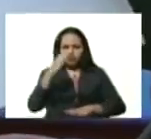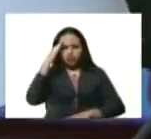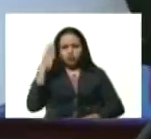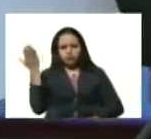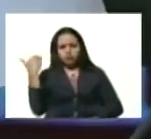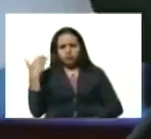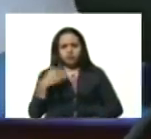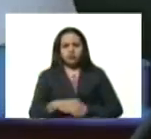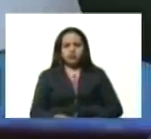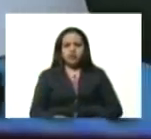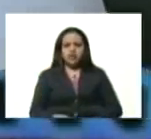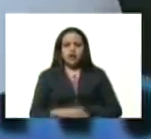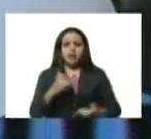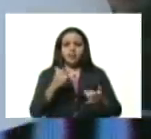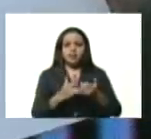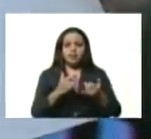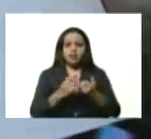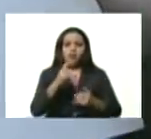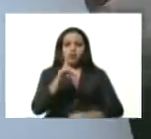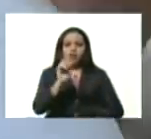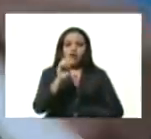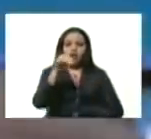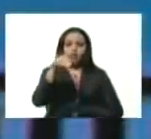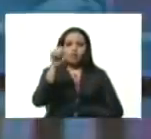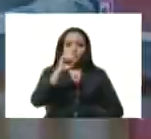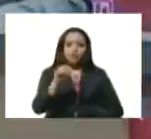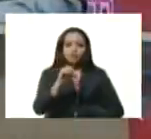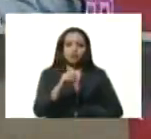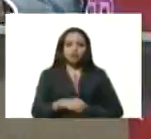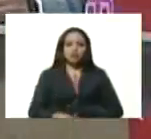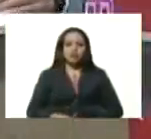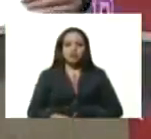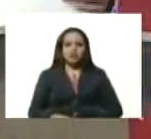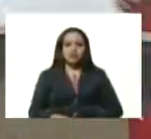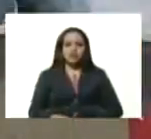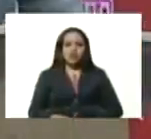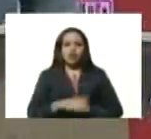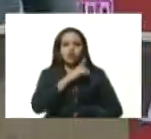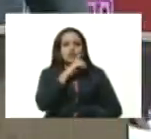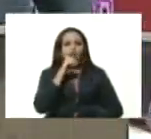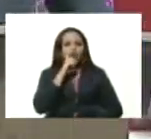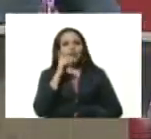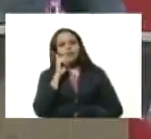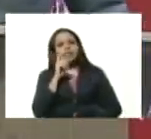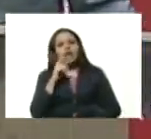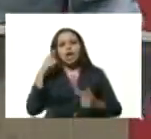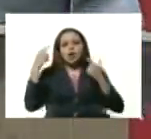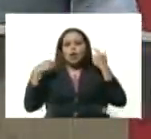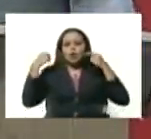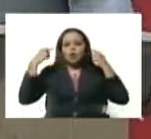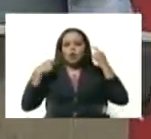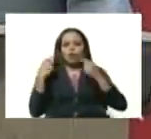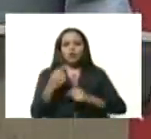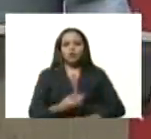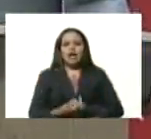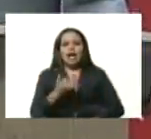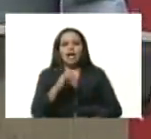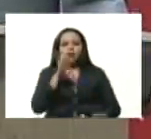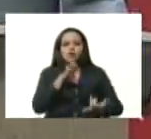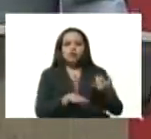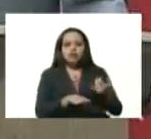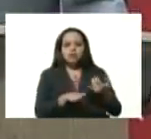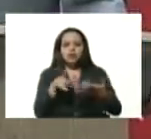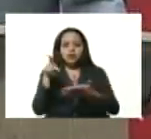Ramos López, alias Loco Loco, fue uno de los últimos de los complotados que